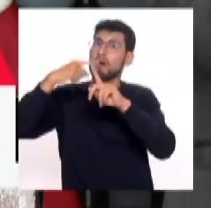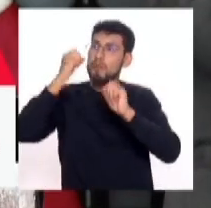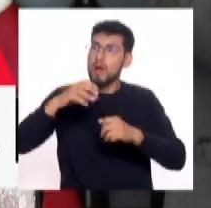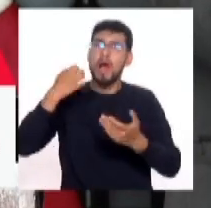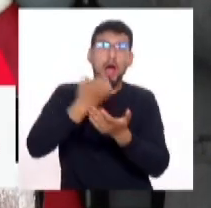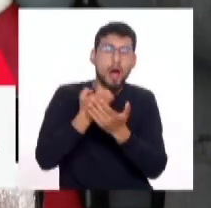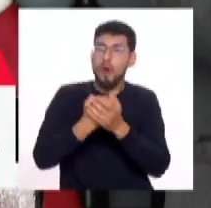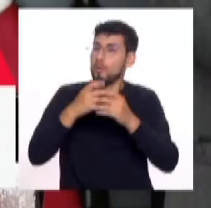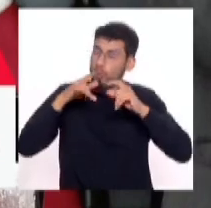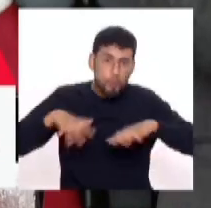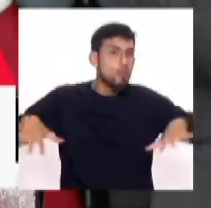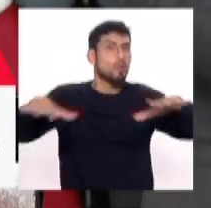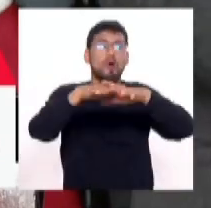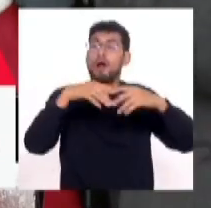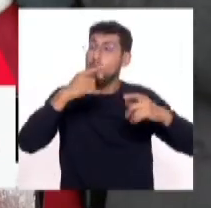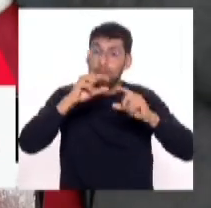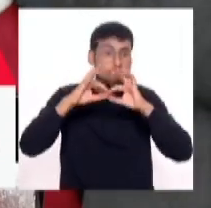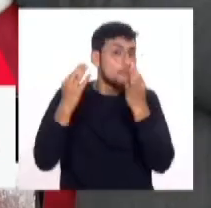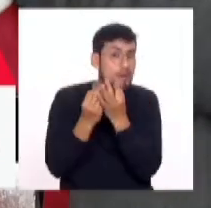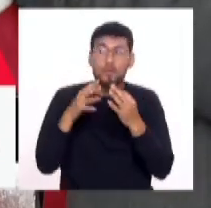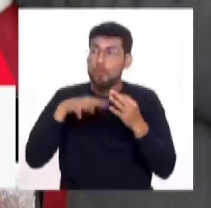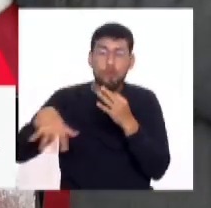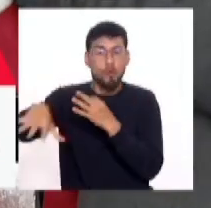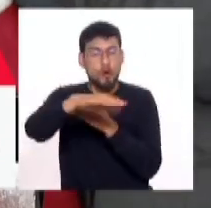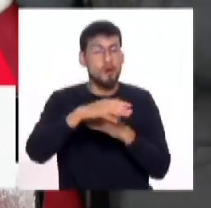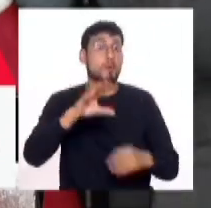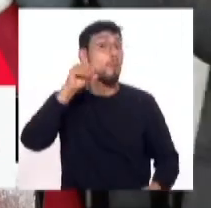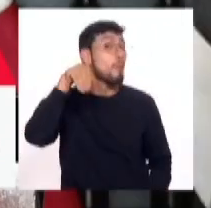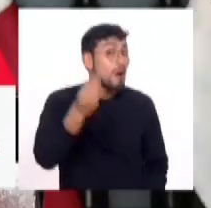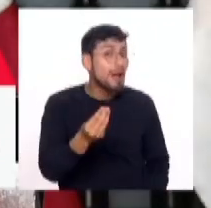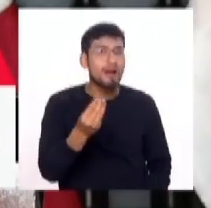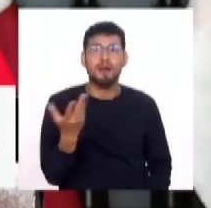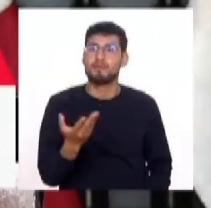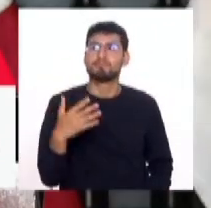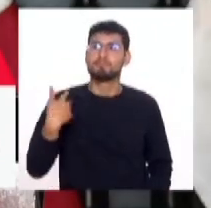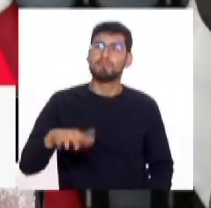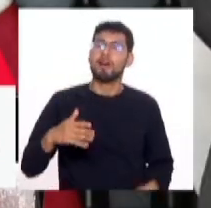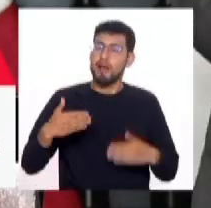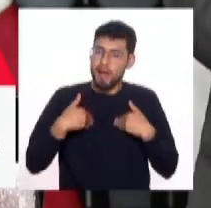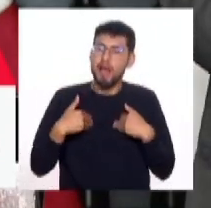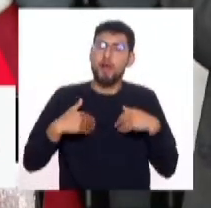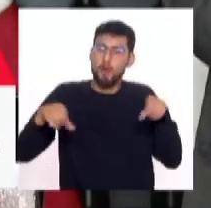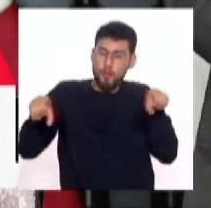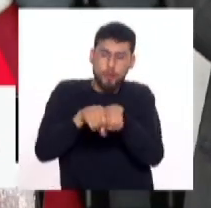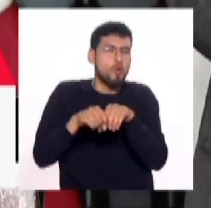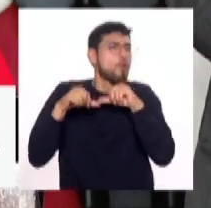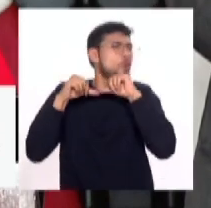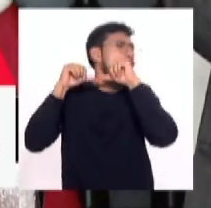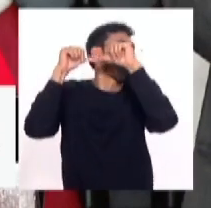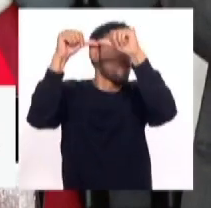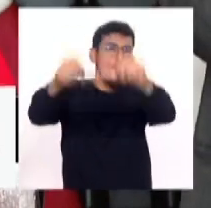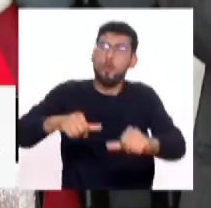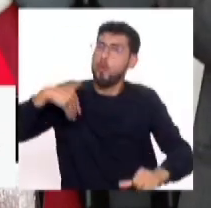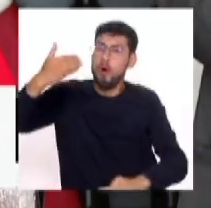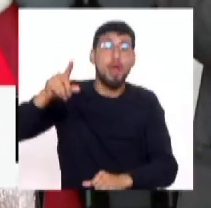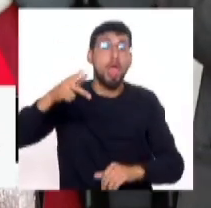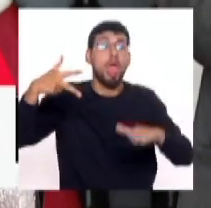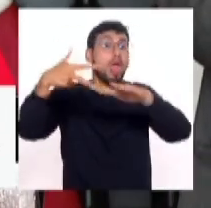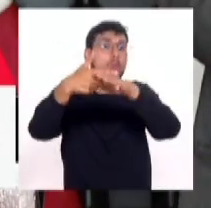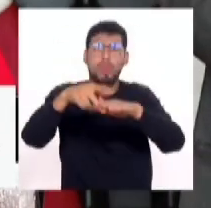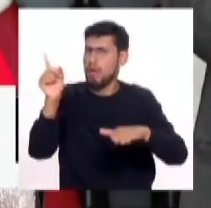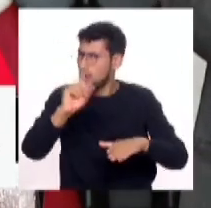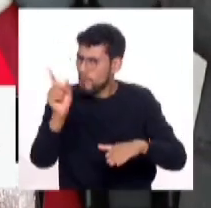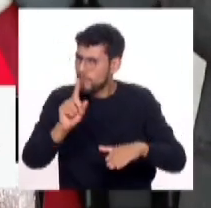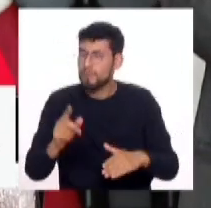la economía de sus hogares, pues brinda un suministro permanente, sin